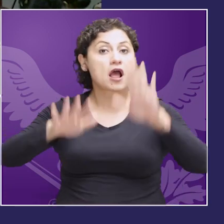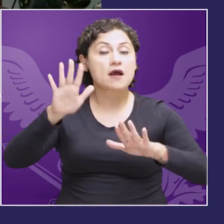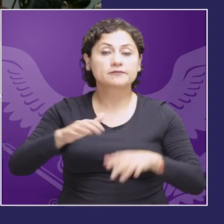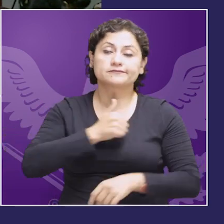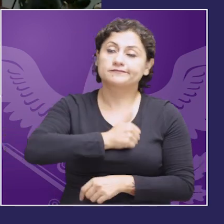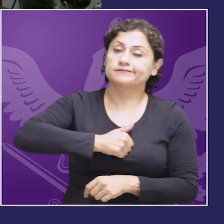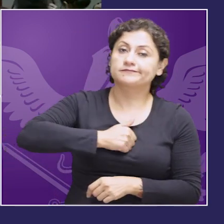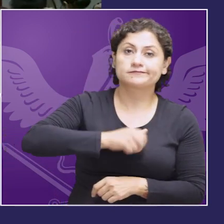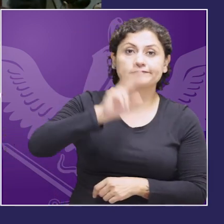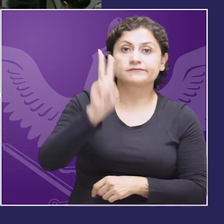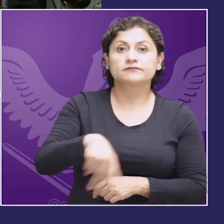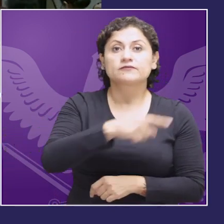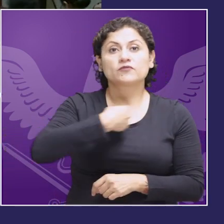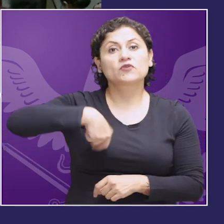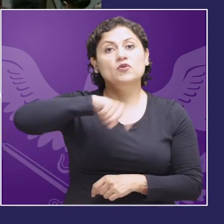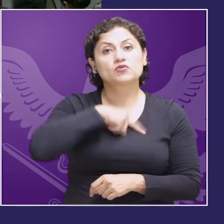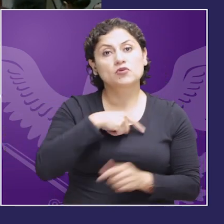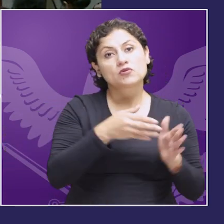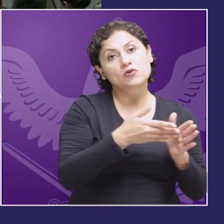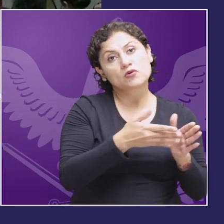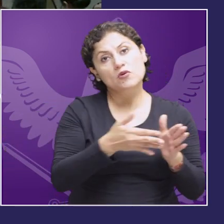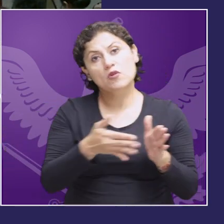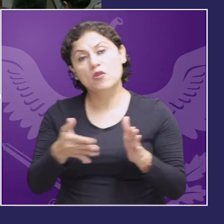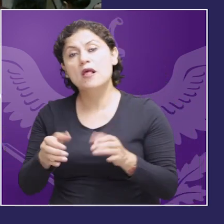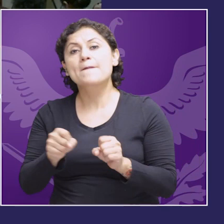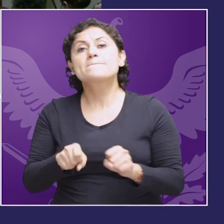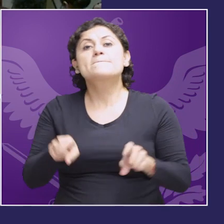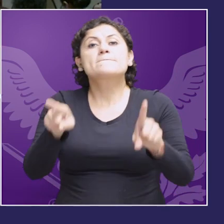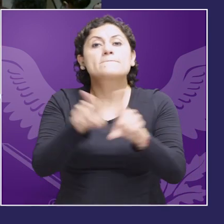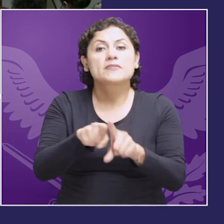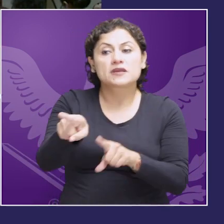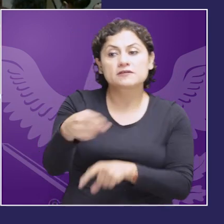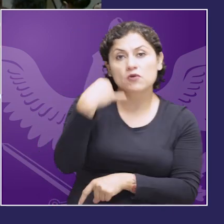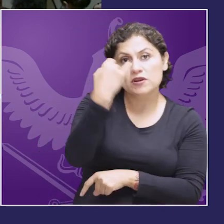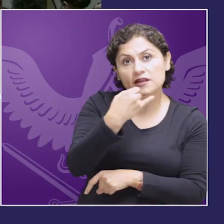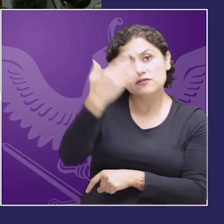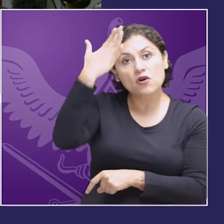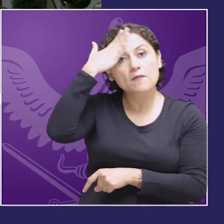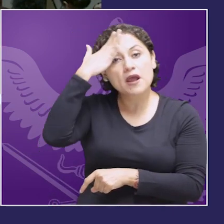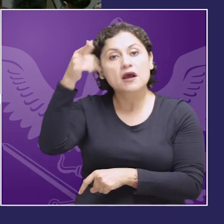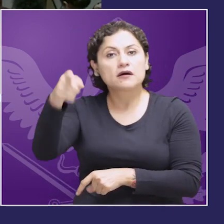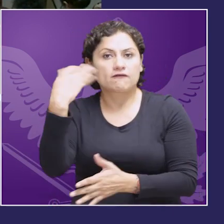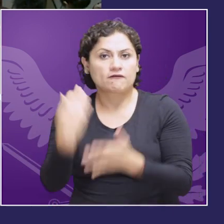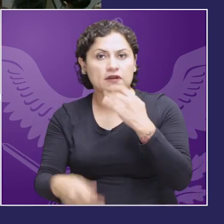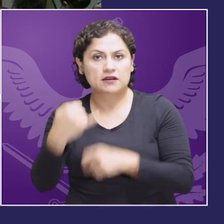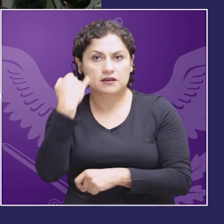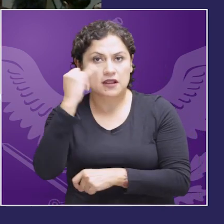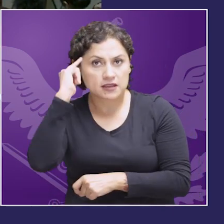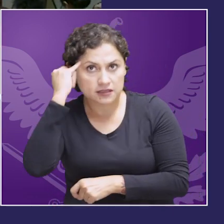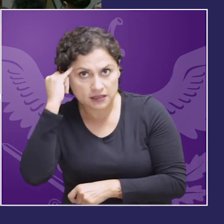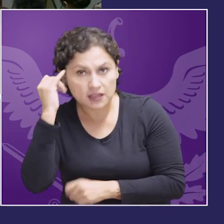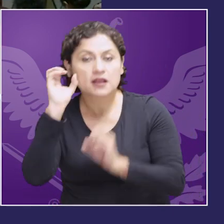porque no hemos construido instrumentos que operativicen su implementación en el abordaje de los casos. Muchas veces,